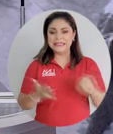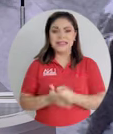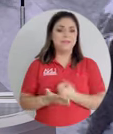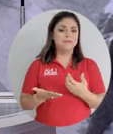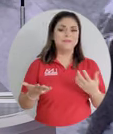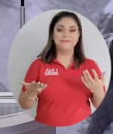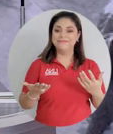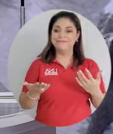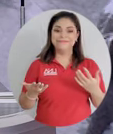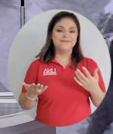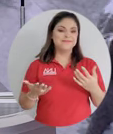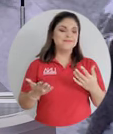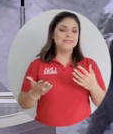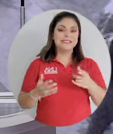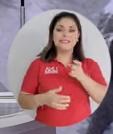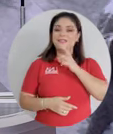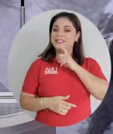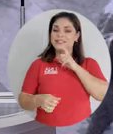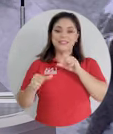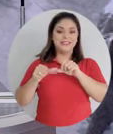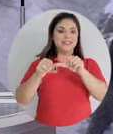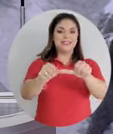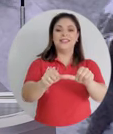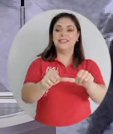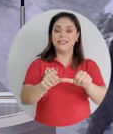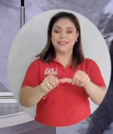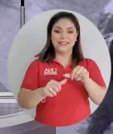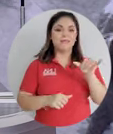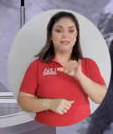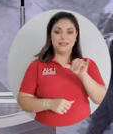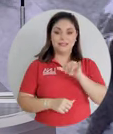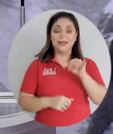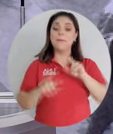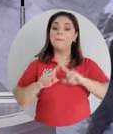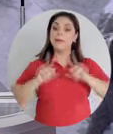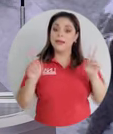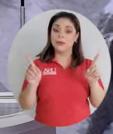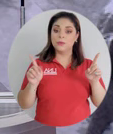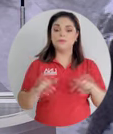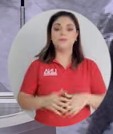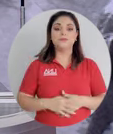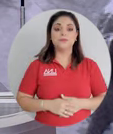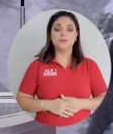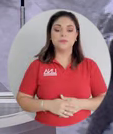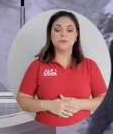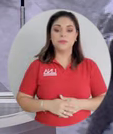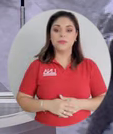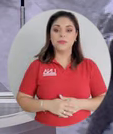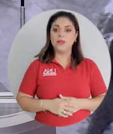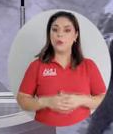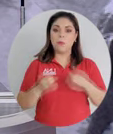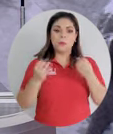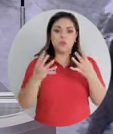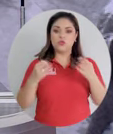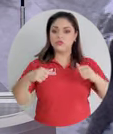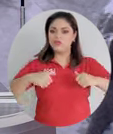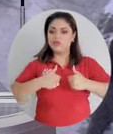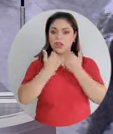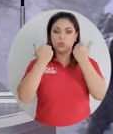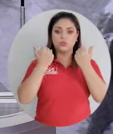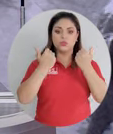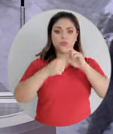desgraciadamente con un panorama muy claro, de verdad, de lo difícil que va a ser, pero también con verdad, una serie de